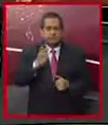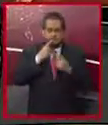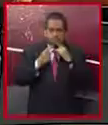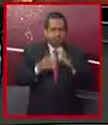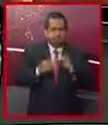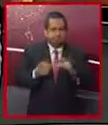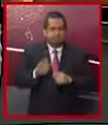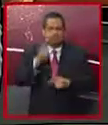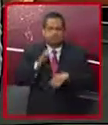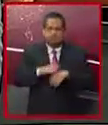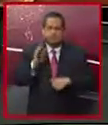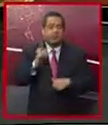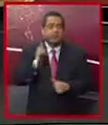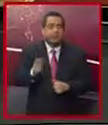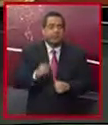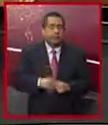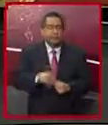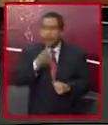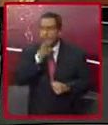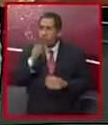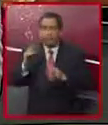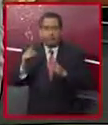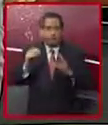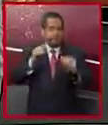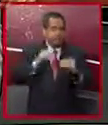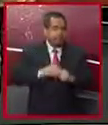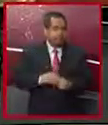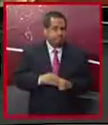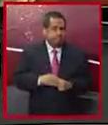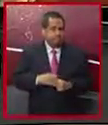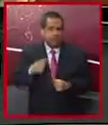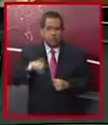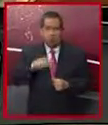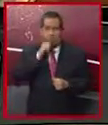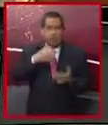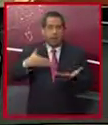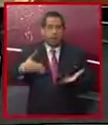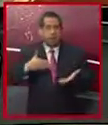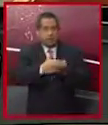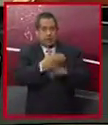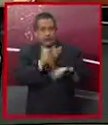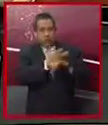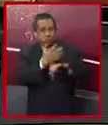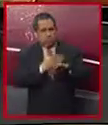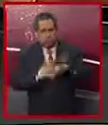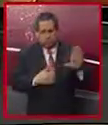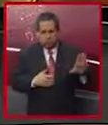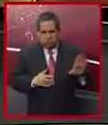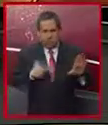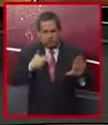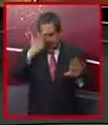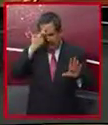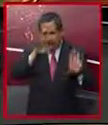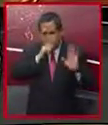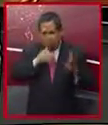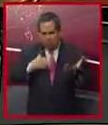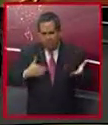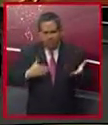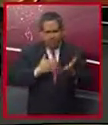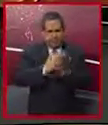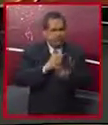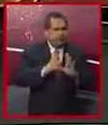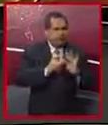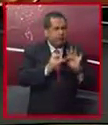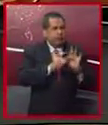adicional, se dice, y se dice mucho, que nosotros no podemos interferir en la elección de Estados Unidos, y tienen razón, y no se trata nada